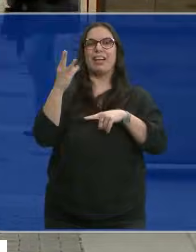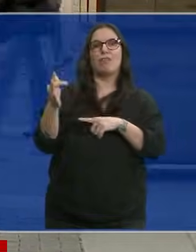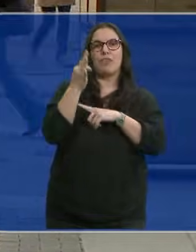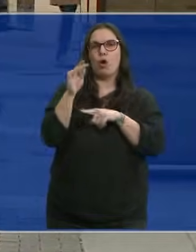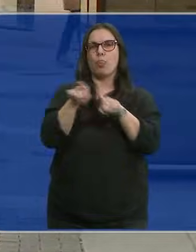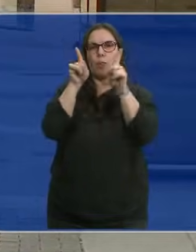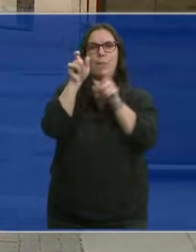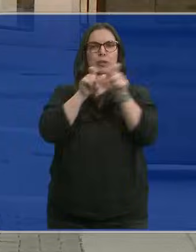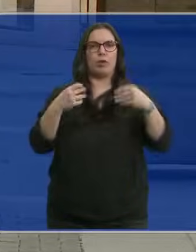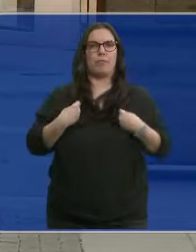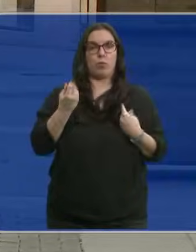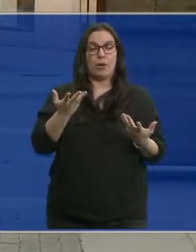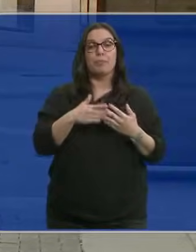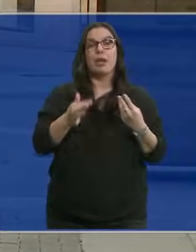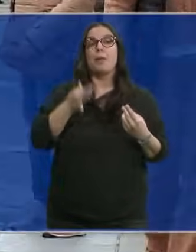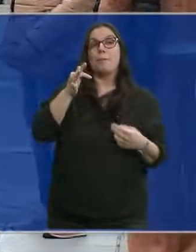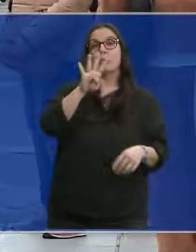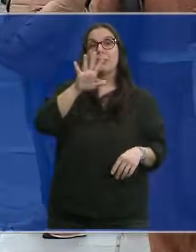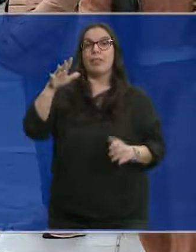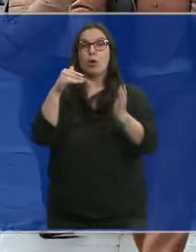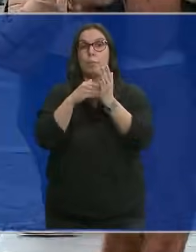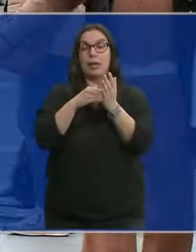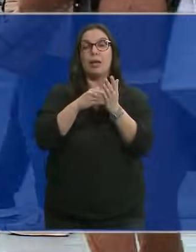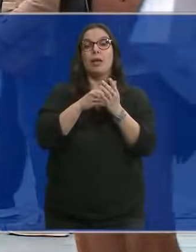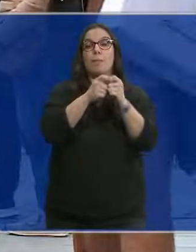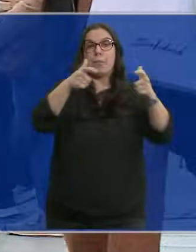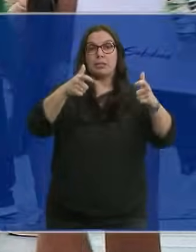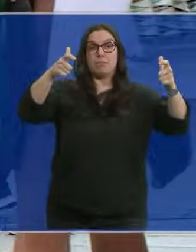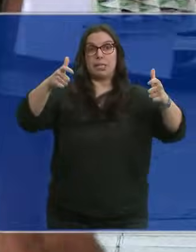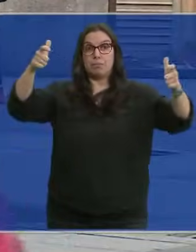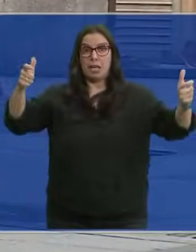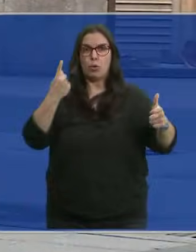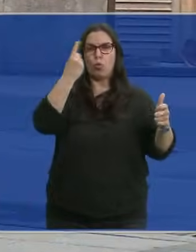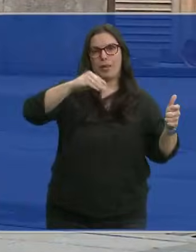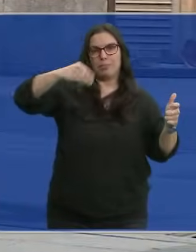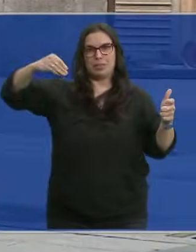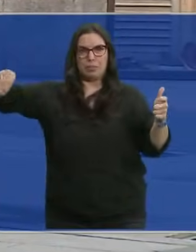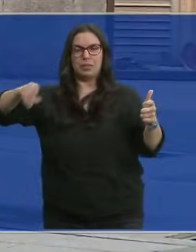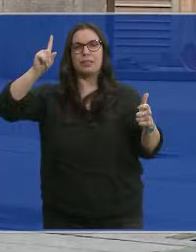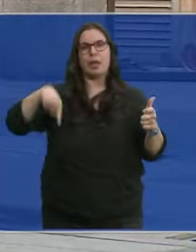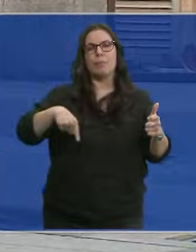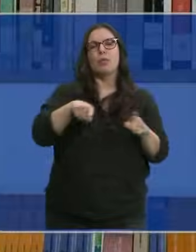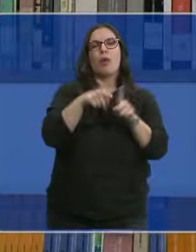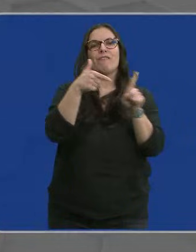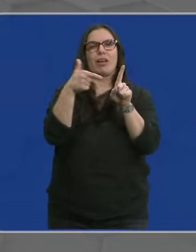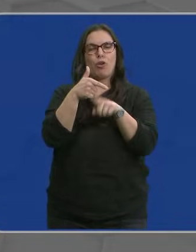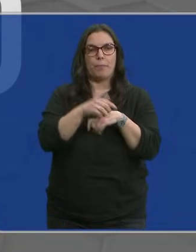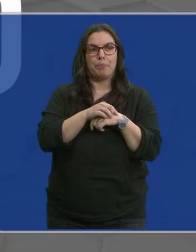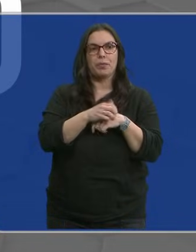de la población. Se añade uno más por cada 45.000 habitantes y otro según la fracción resultante. Por ejemplo, en una provincia